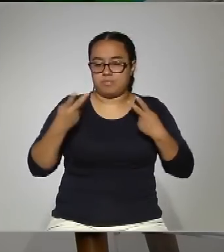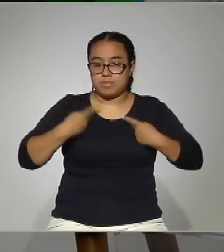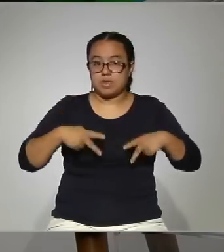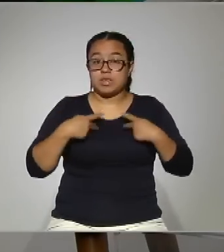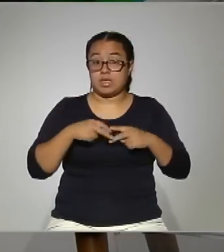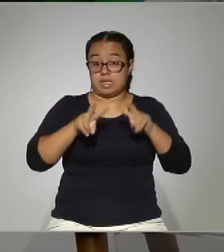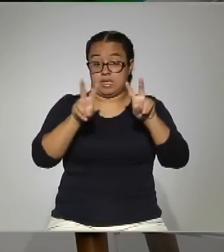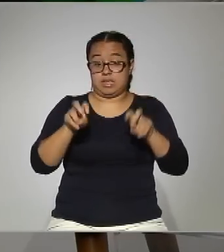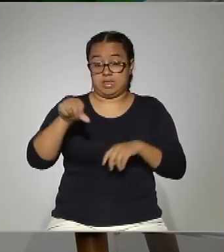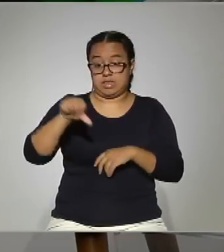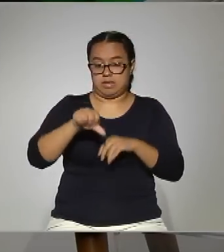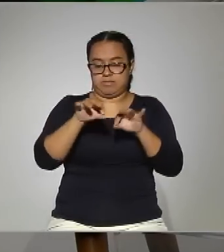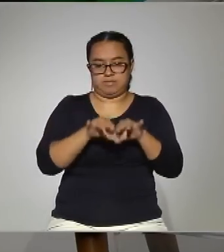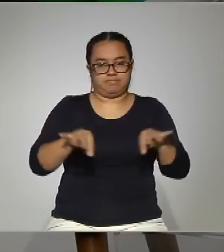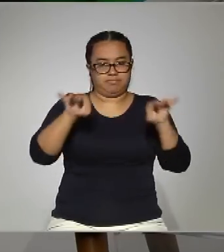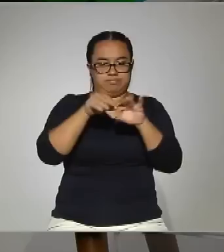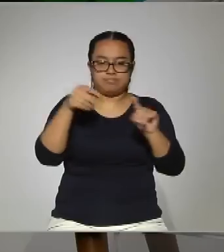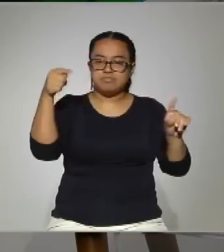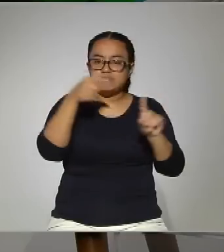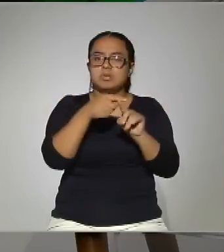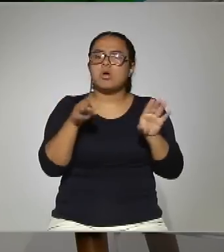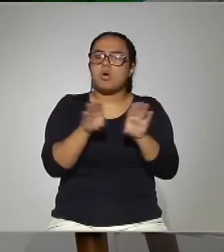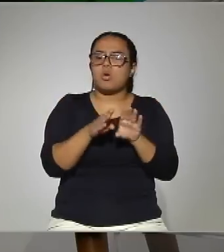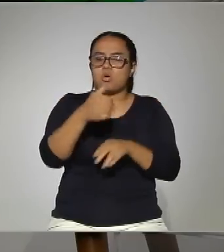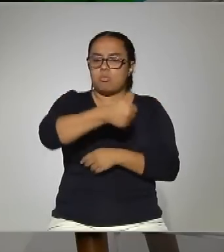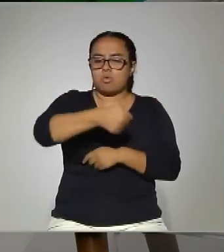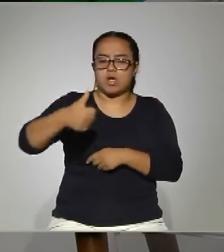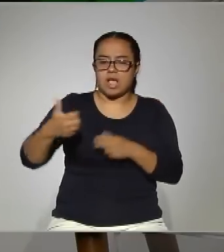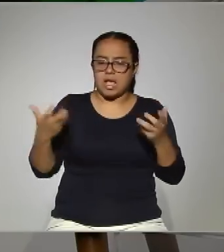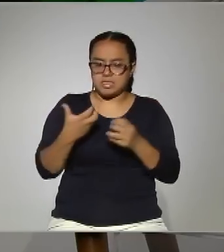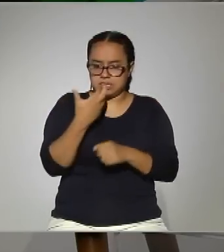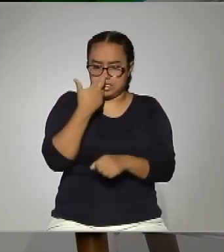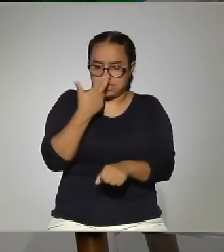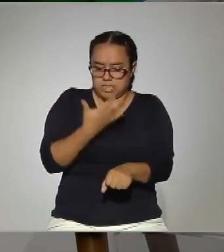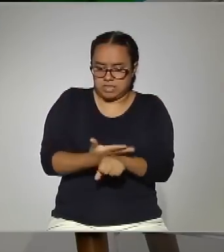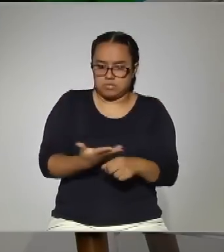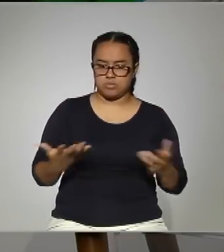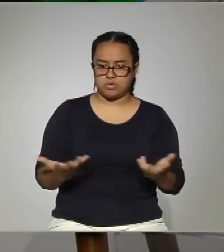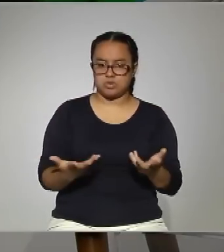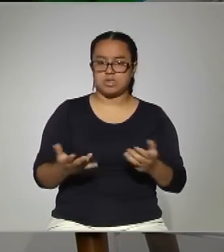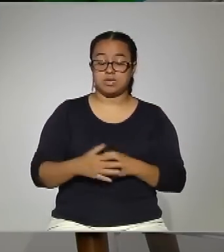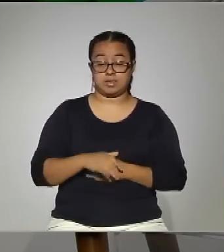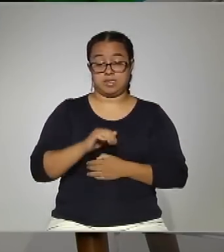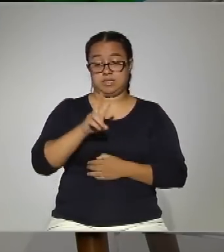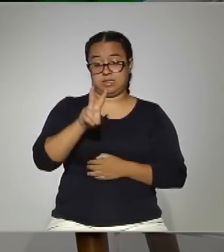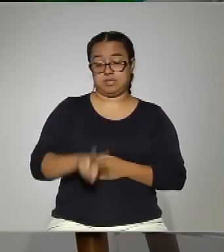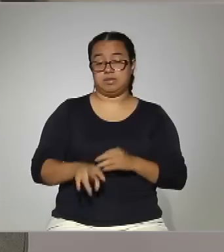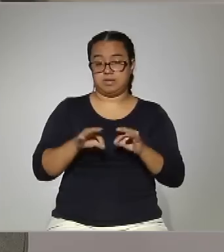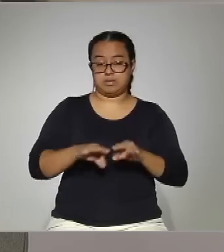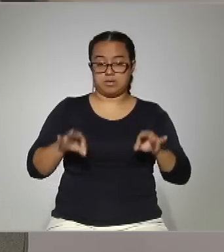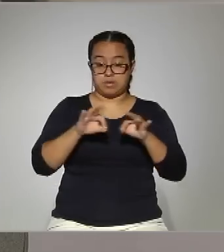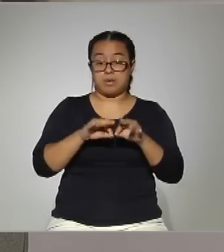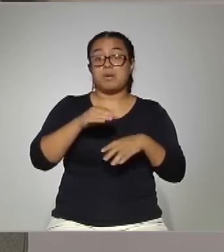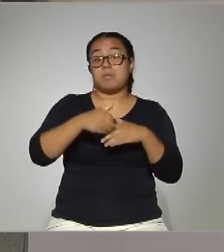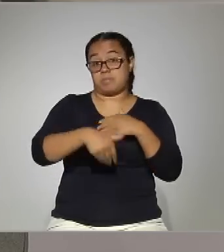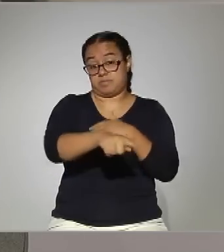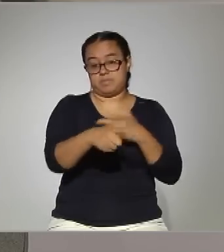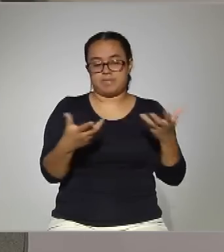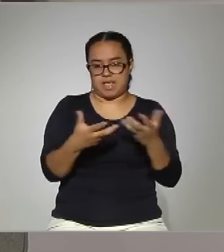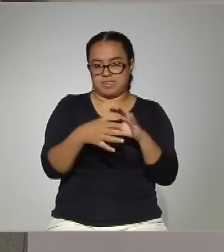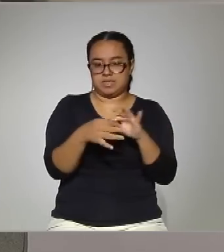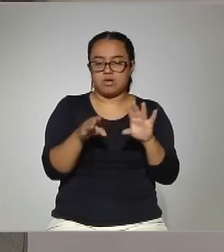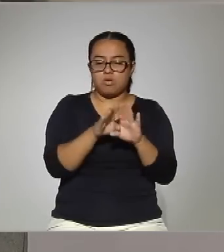tan importante y tan central de cómo tomamos responsabilidad frente a eso, ¿no? Sí, importantísimo. Ahorita nos dirás cómo tomar